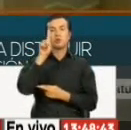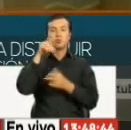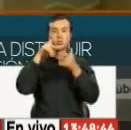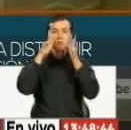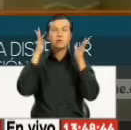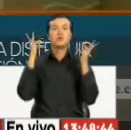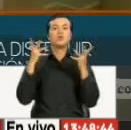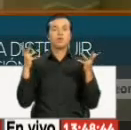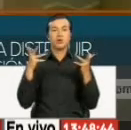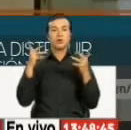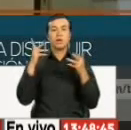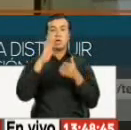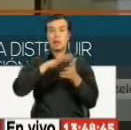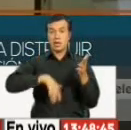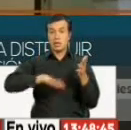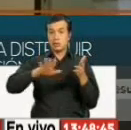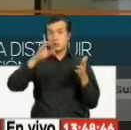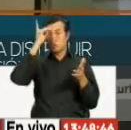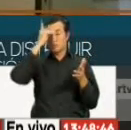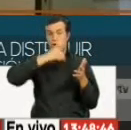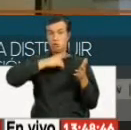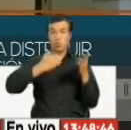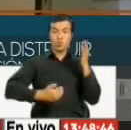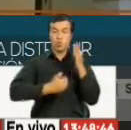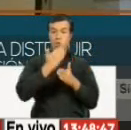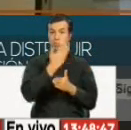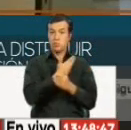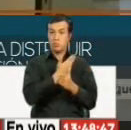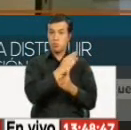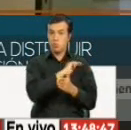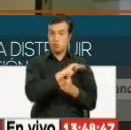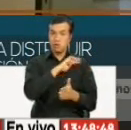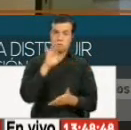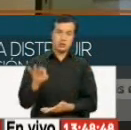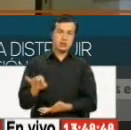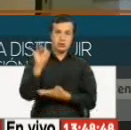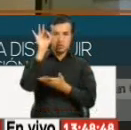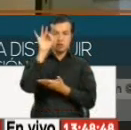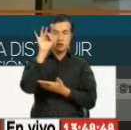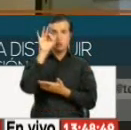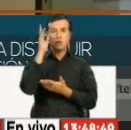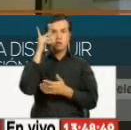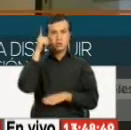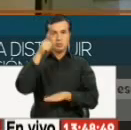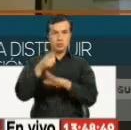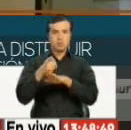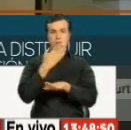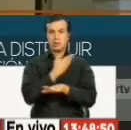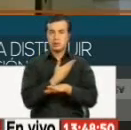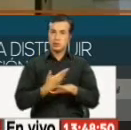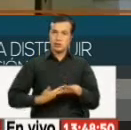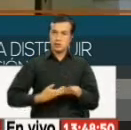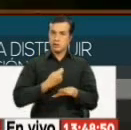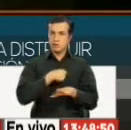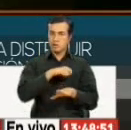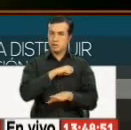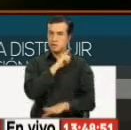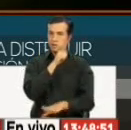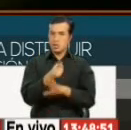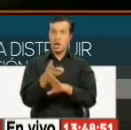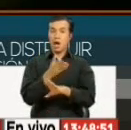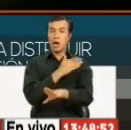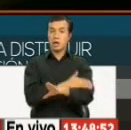diciembre donde los catalanes elegirán a su nuevo gobierno esta nueva elección se da por orden del gobierno español que el pasado